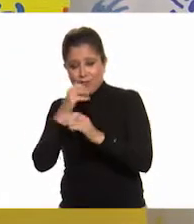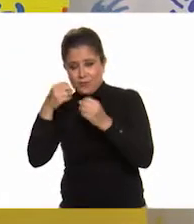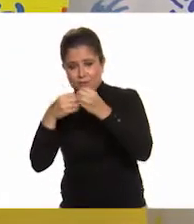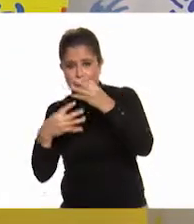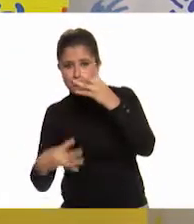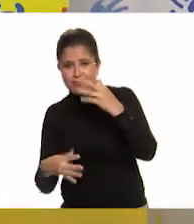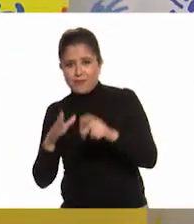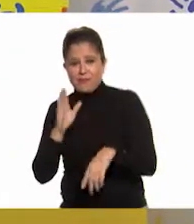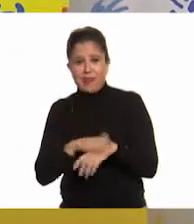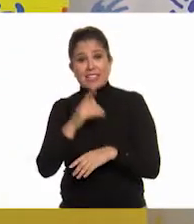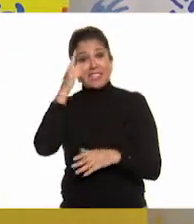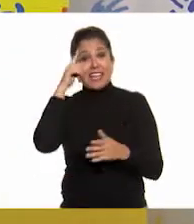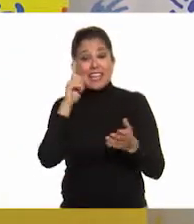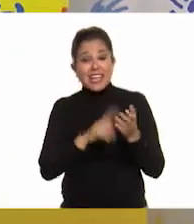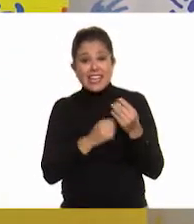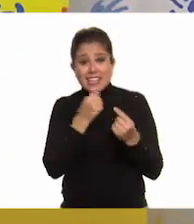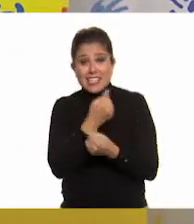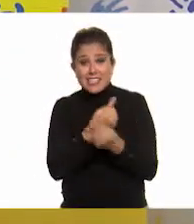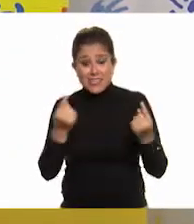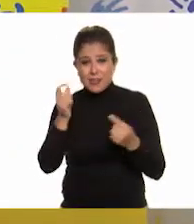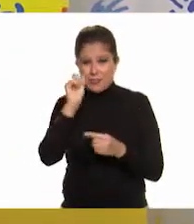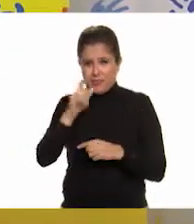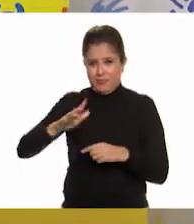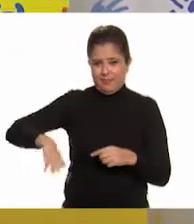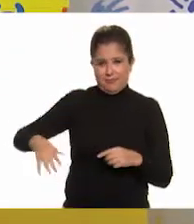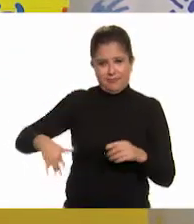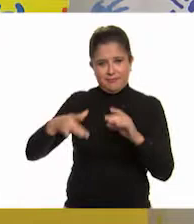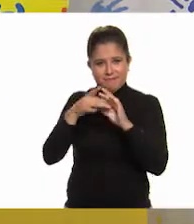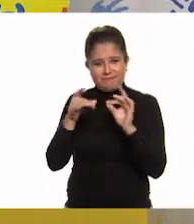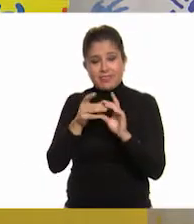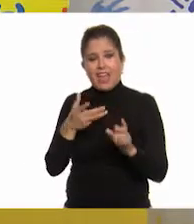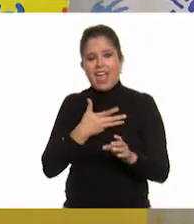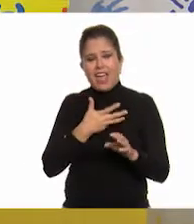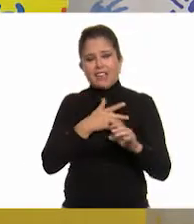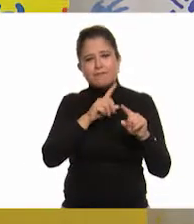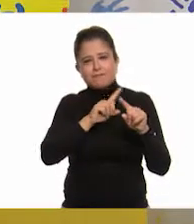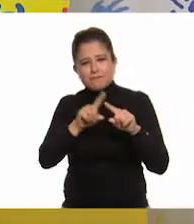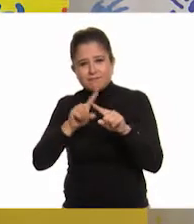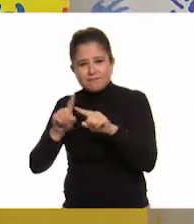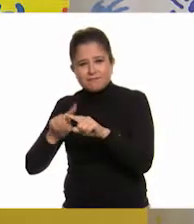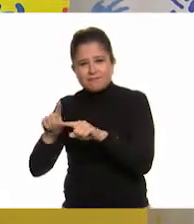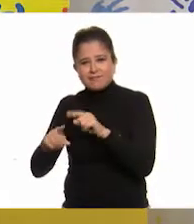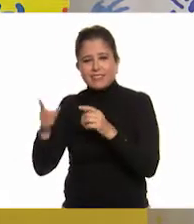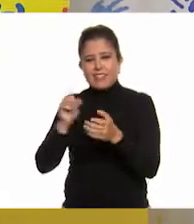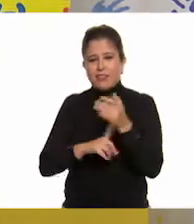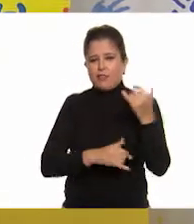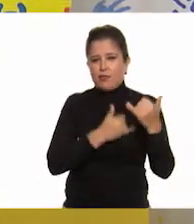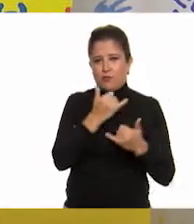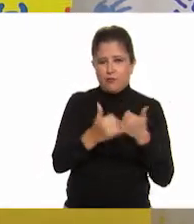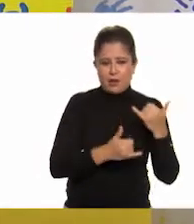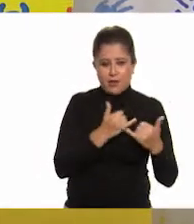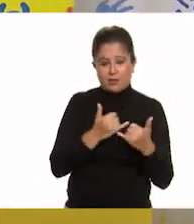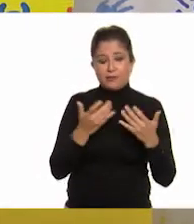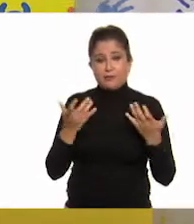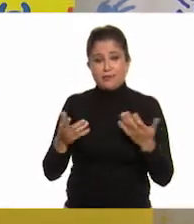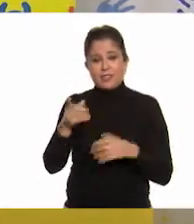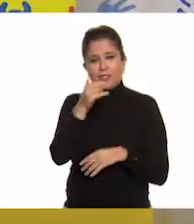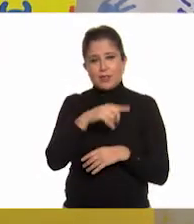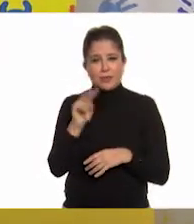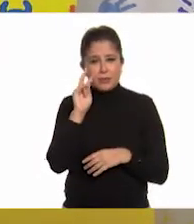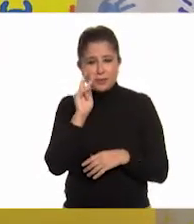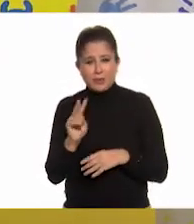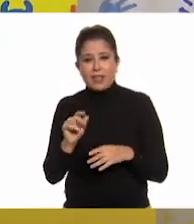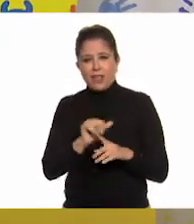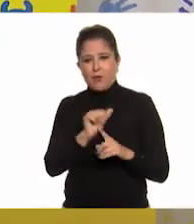niñas y niños? Que como lo dijimos, hay variantes en este tipo de juegos. Entonces, quiero que vean